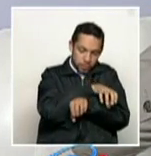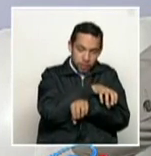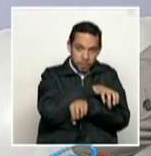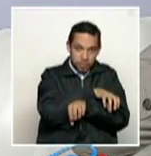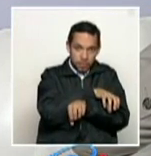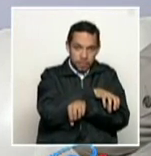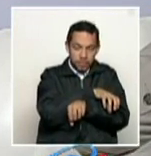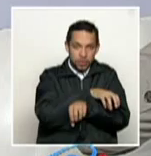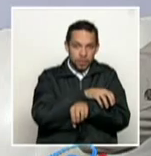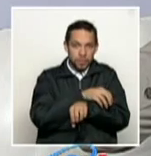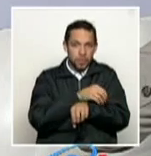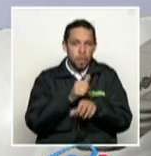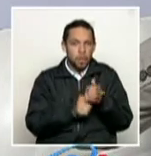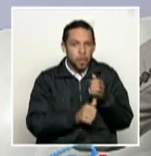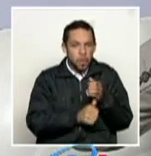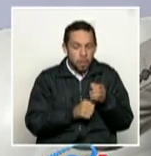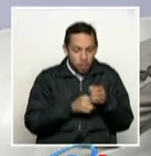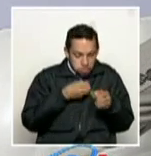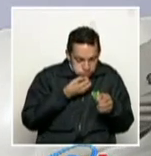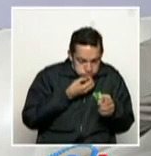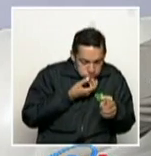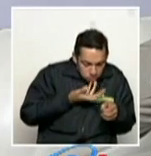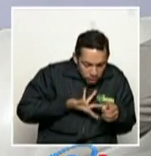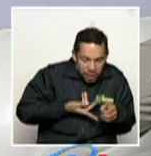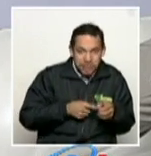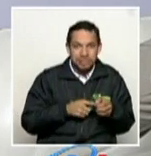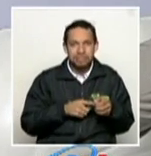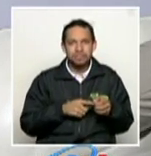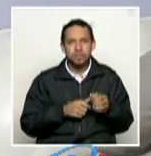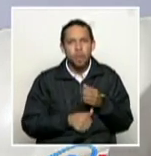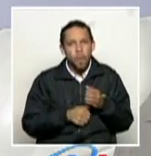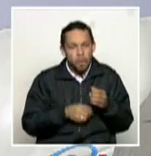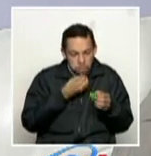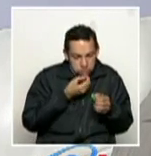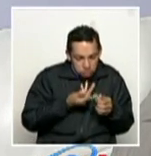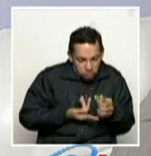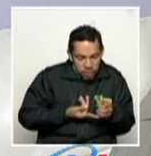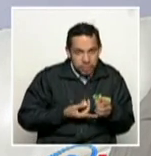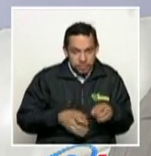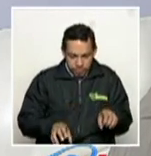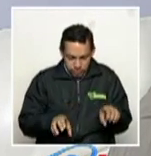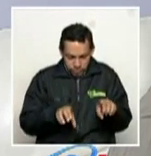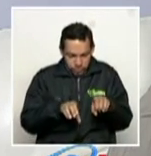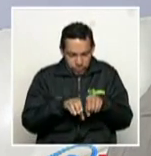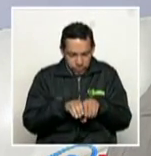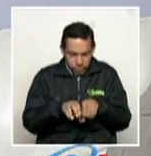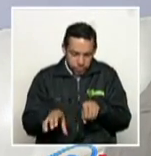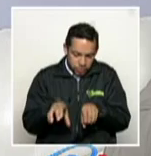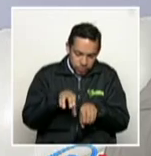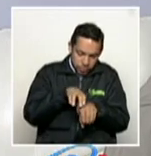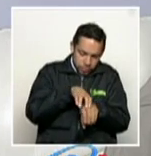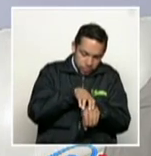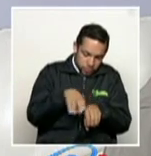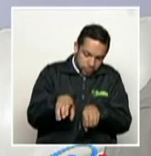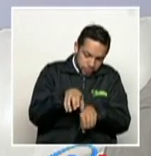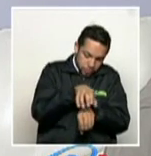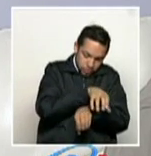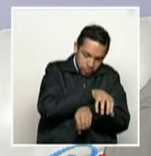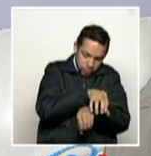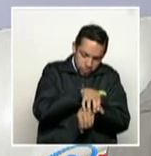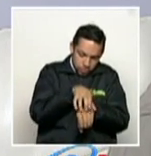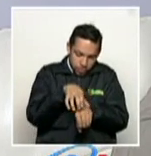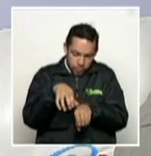popó. De tener este metido dentro de este, se murió el intestino. Se murió, se